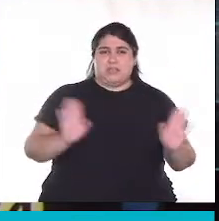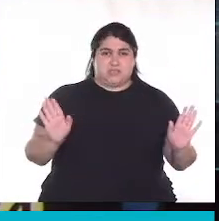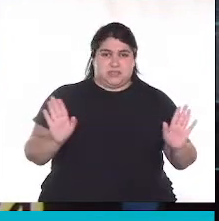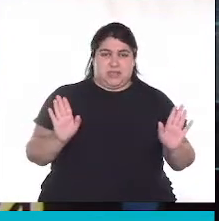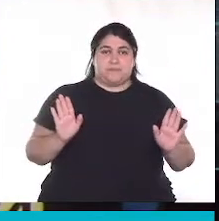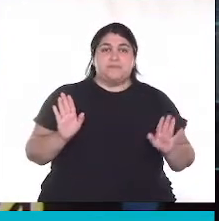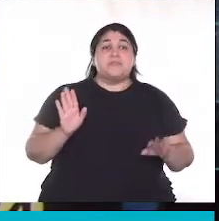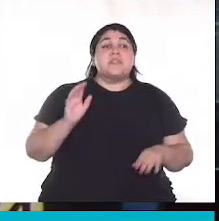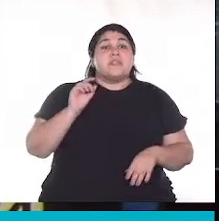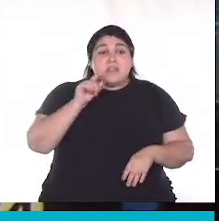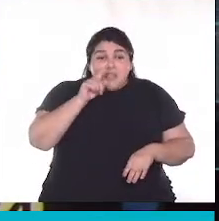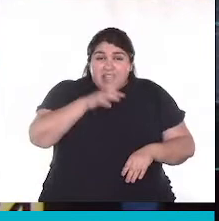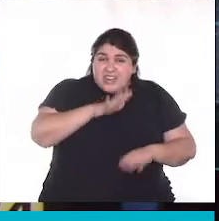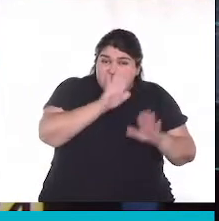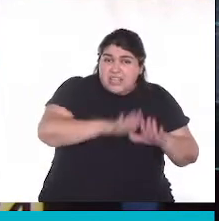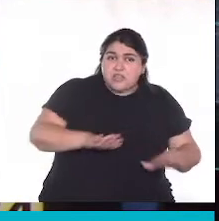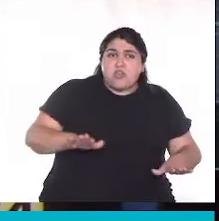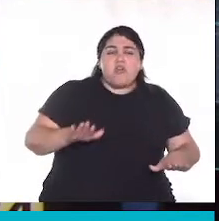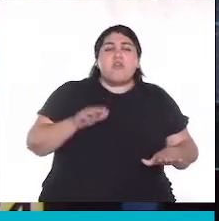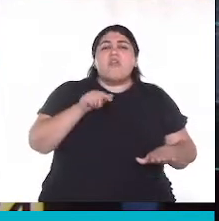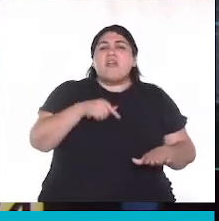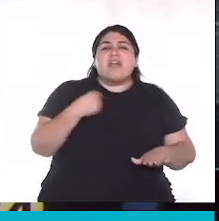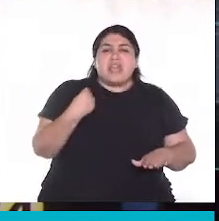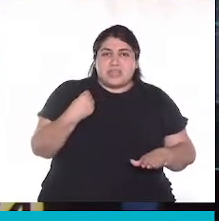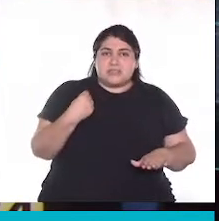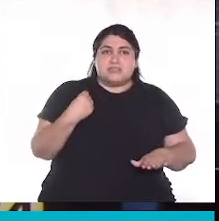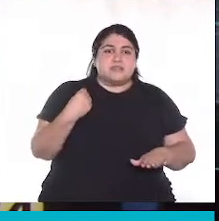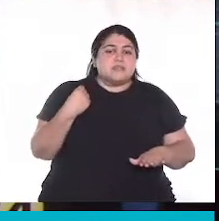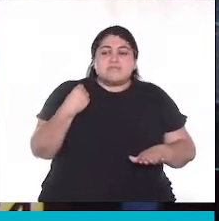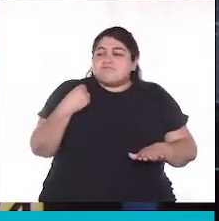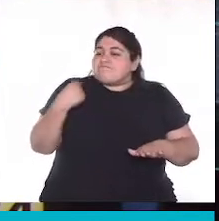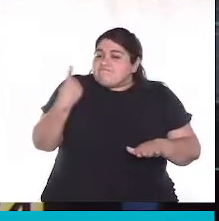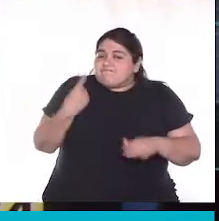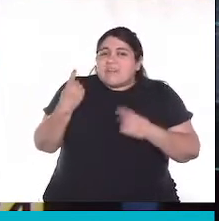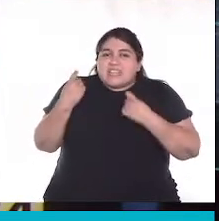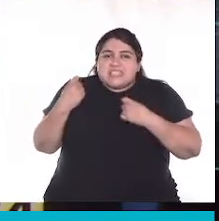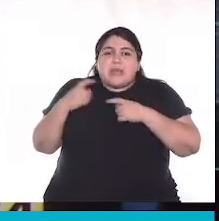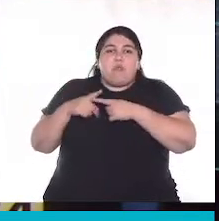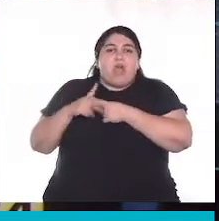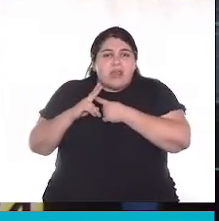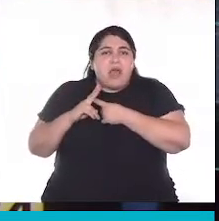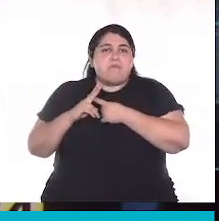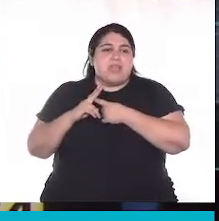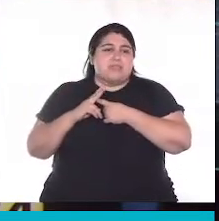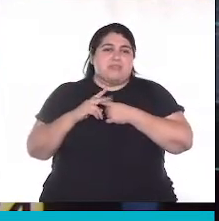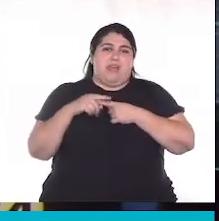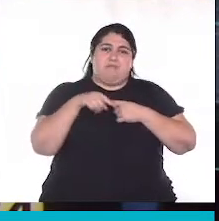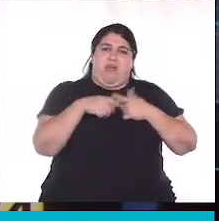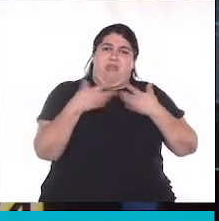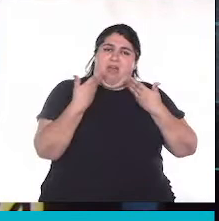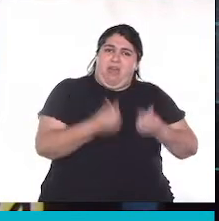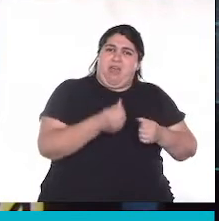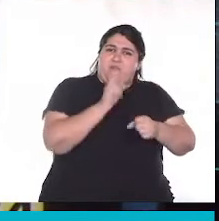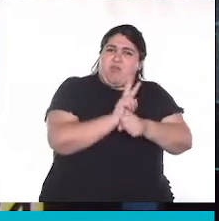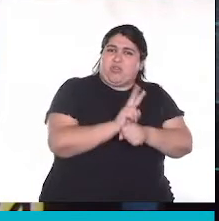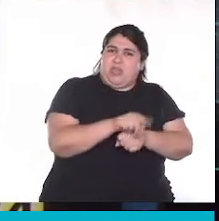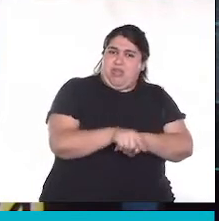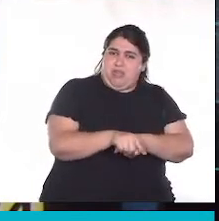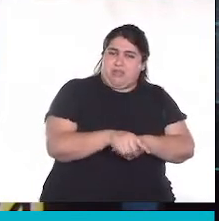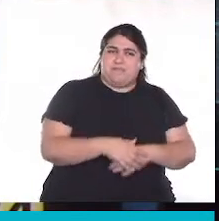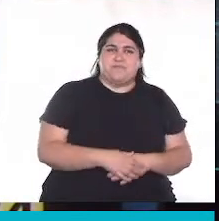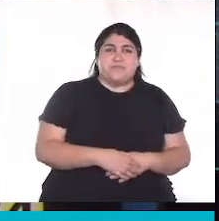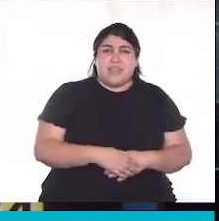si entran, tengamos las herramientas para poder sacarlos, porque entran en un entramado